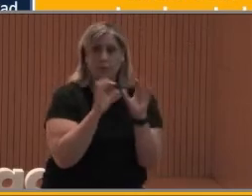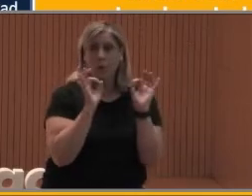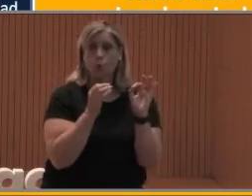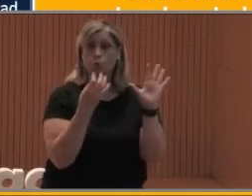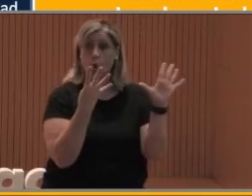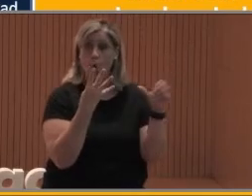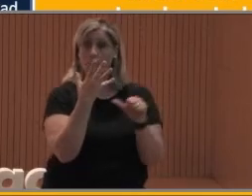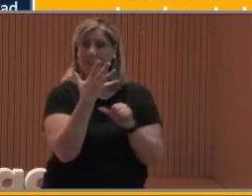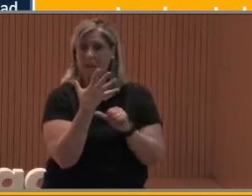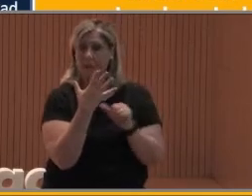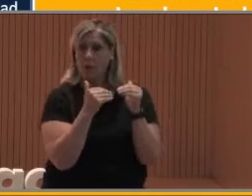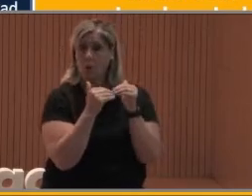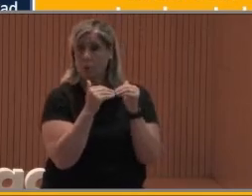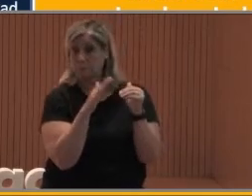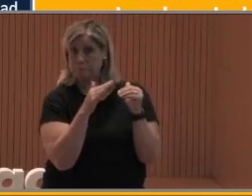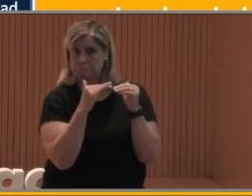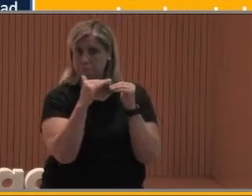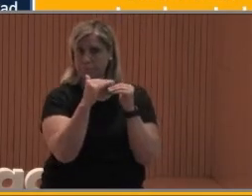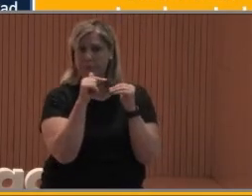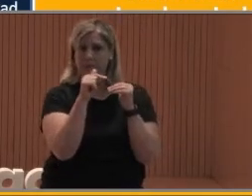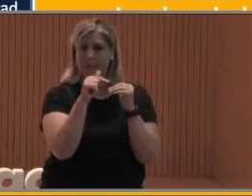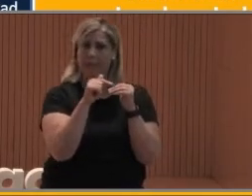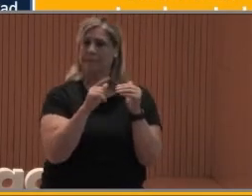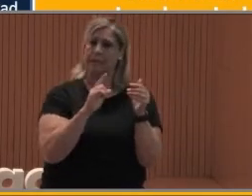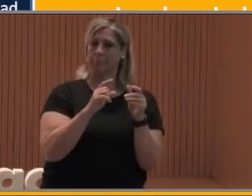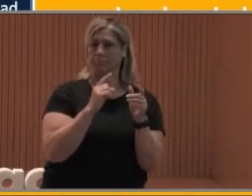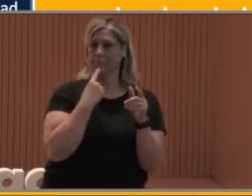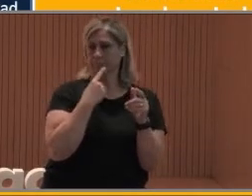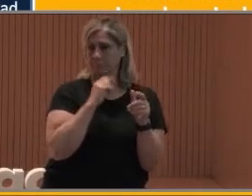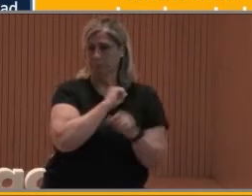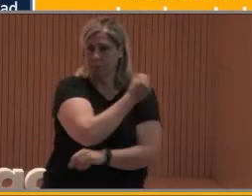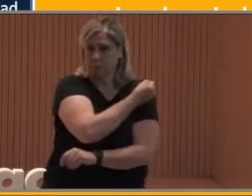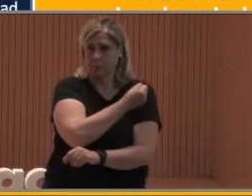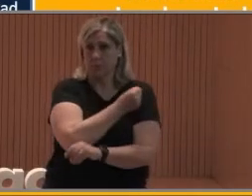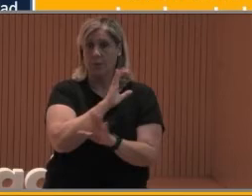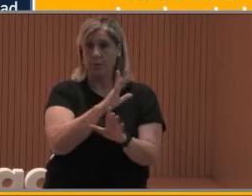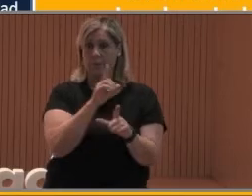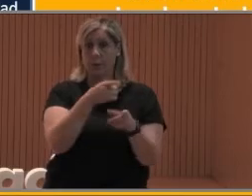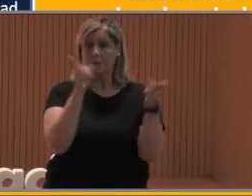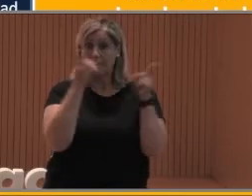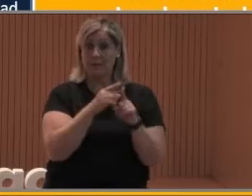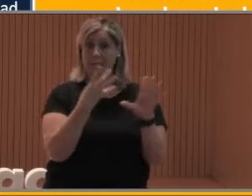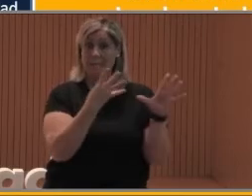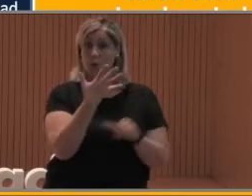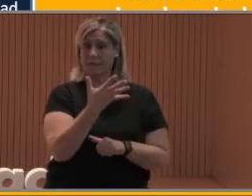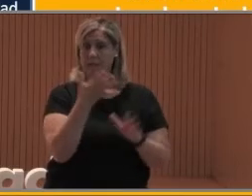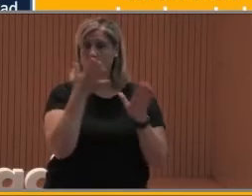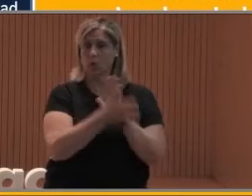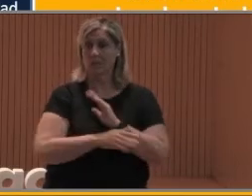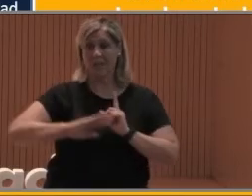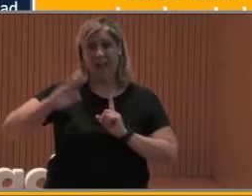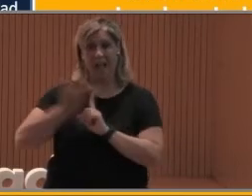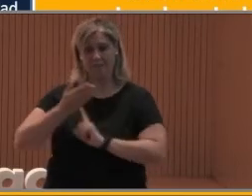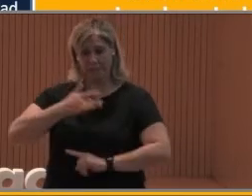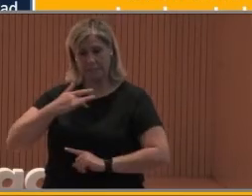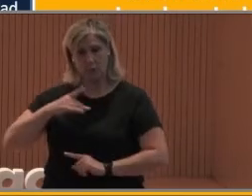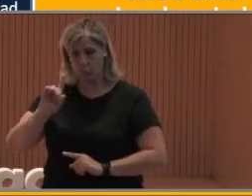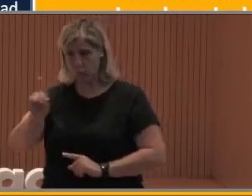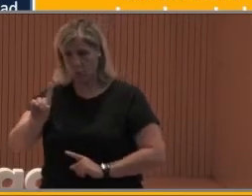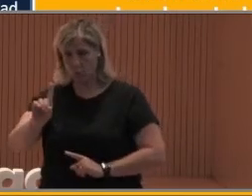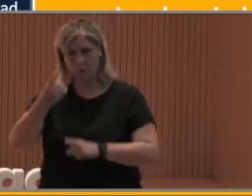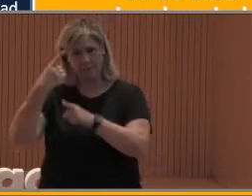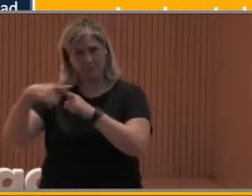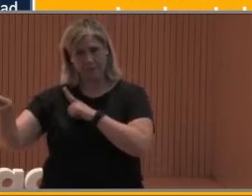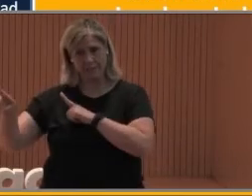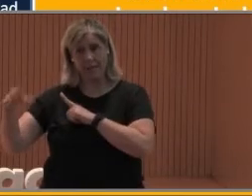95, esa es la que marcan. Pero es que ese percentil 95 no es el que tiene impacto en salud en cada parte. Hay